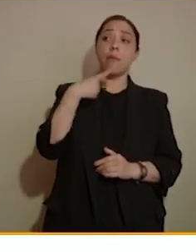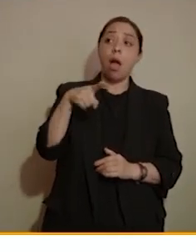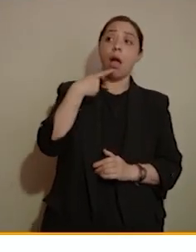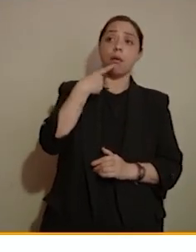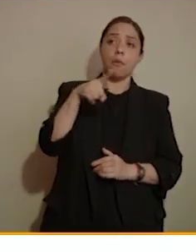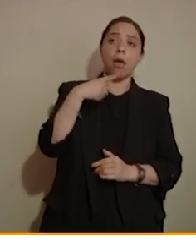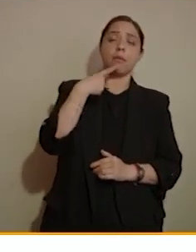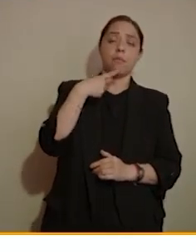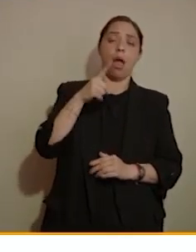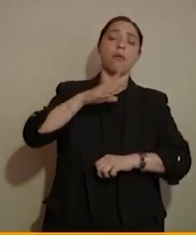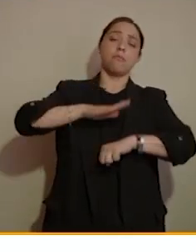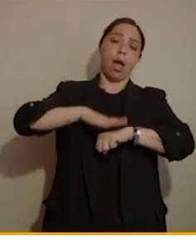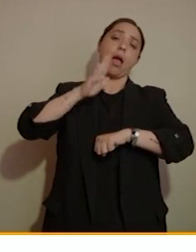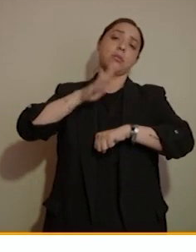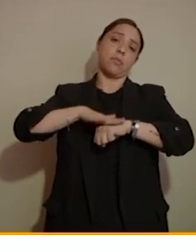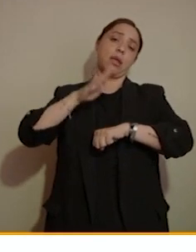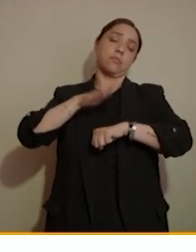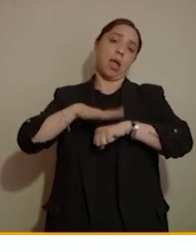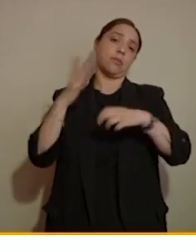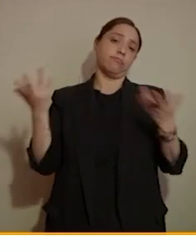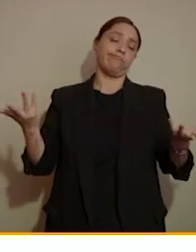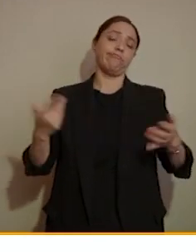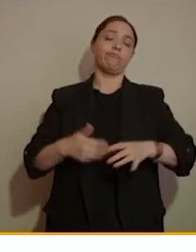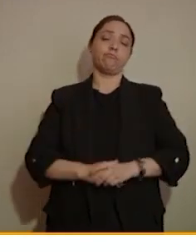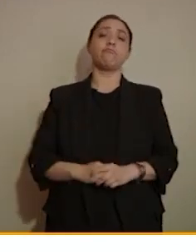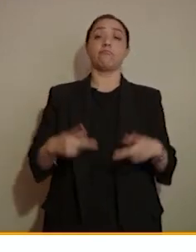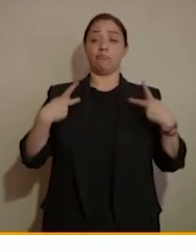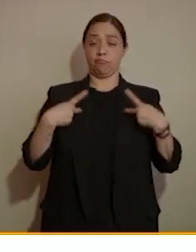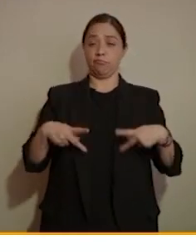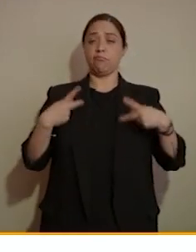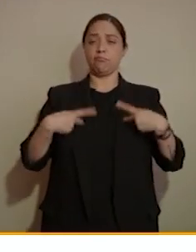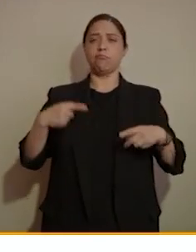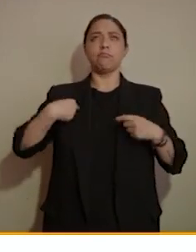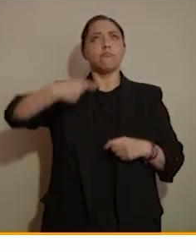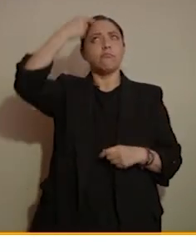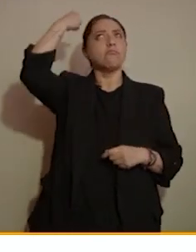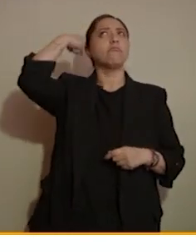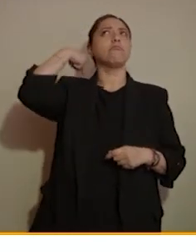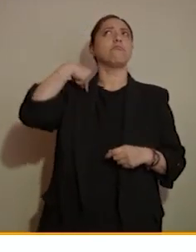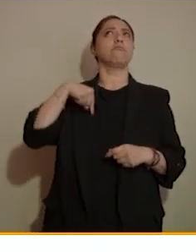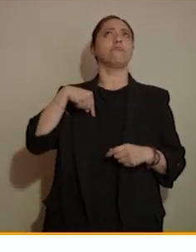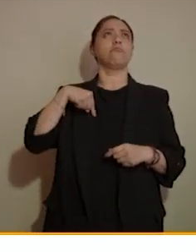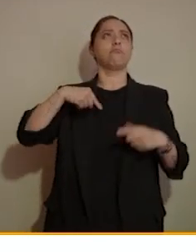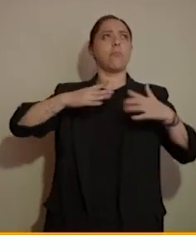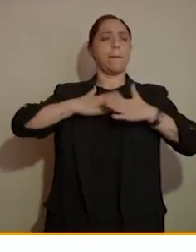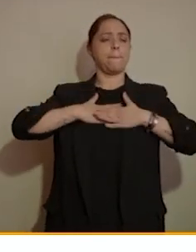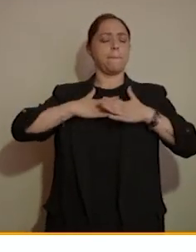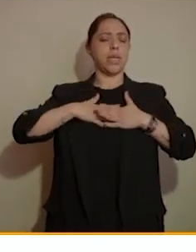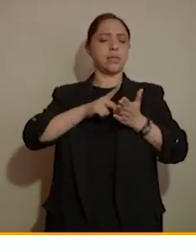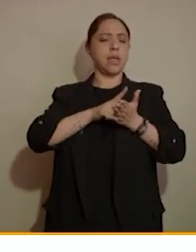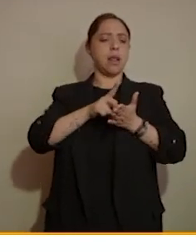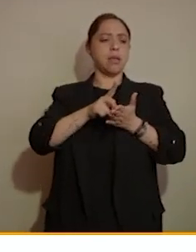La gente es cada vez más consciente de sus derechos, los canales